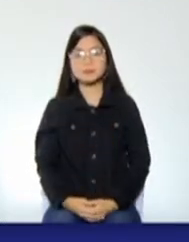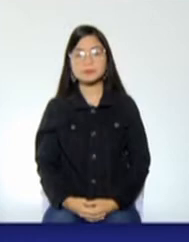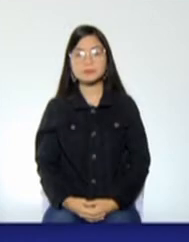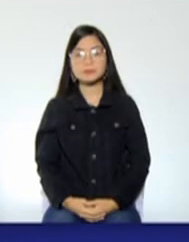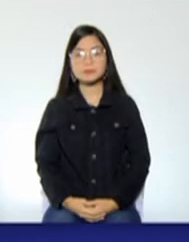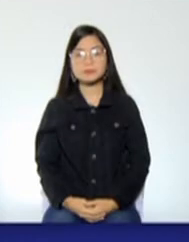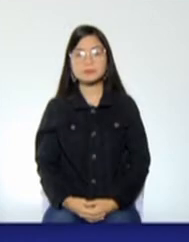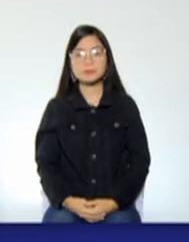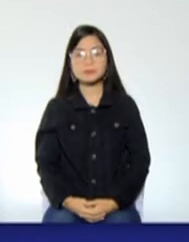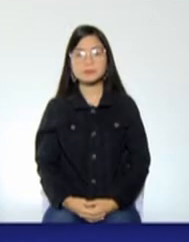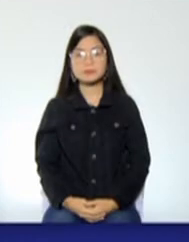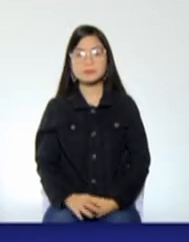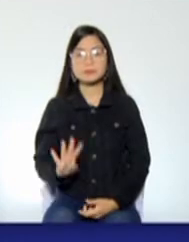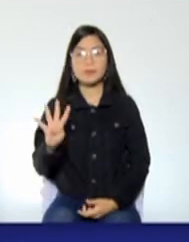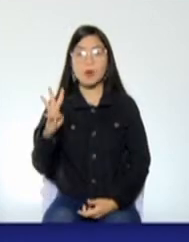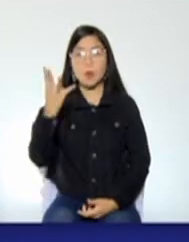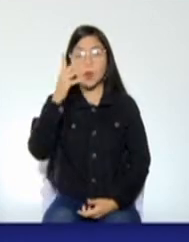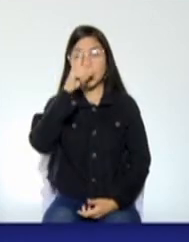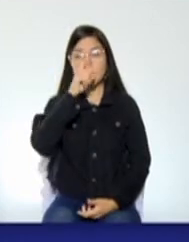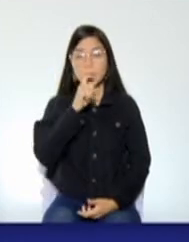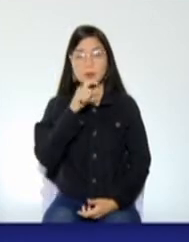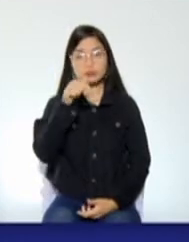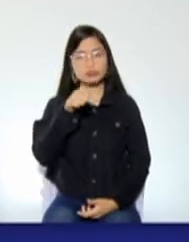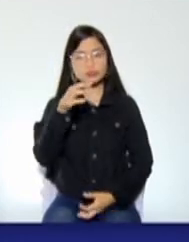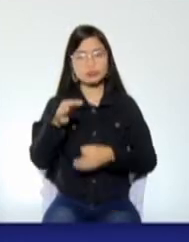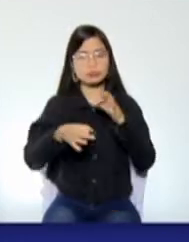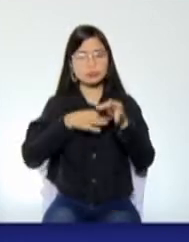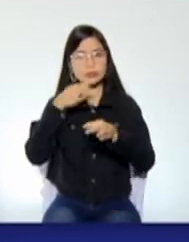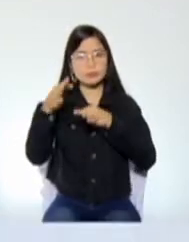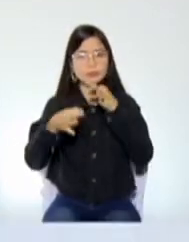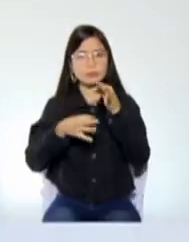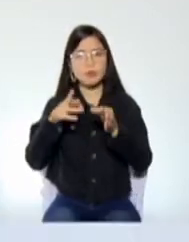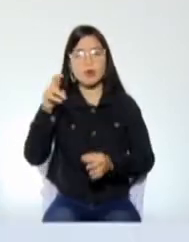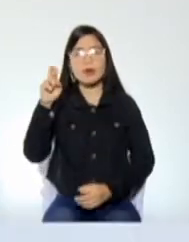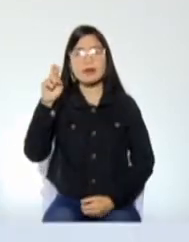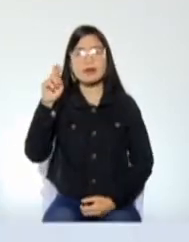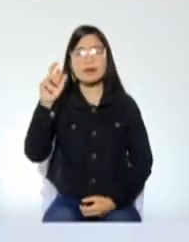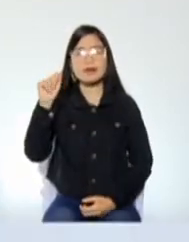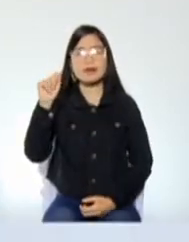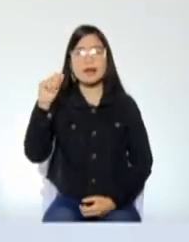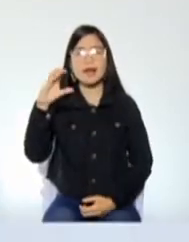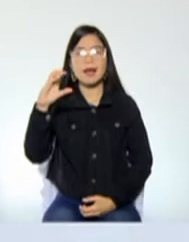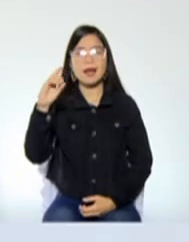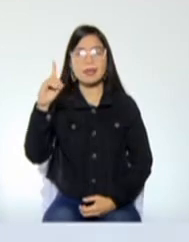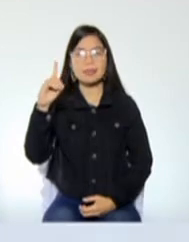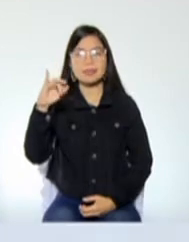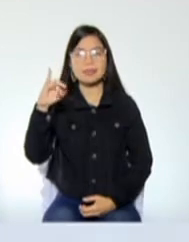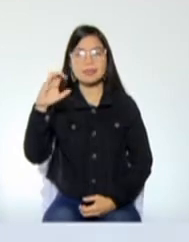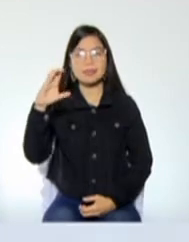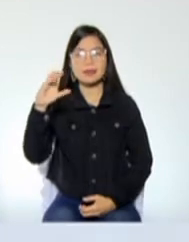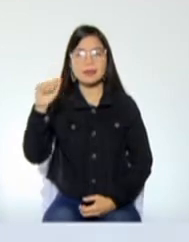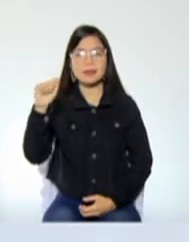Ok, para cuarto año, hoy estaremos hablando de radicales, lo que conocemos como raíces.